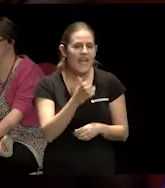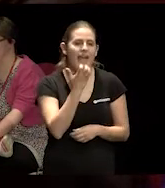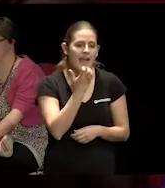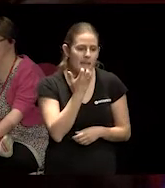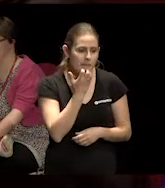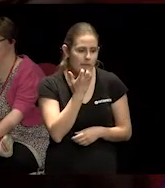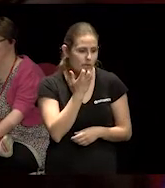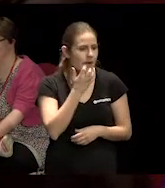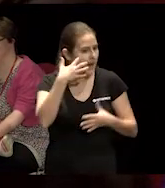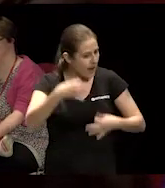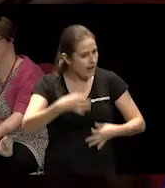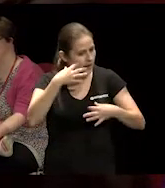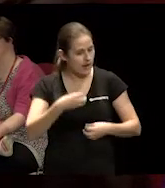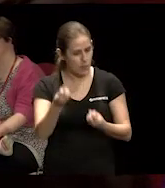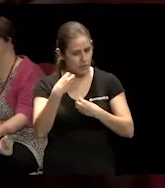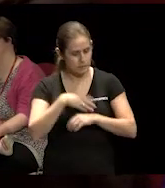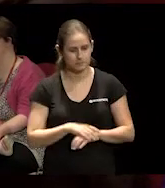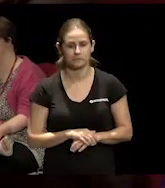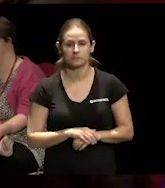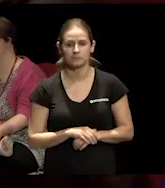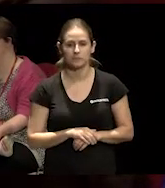mucho. Vale, sí. De alguna manera,